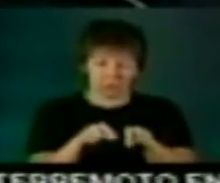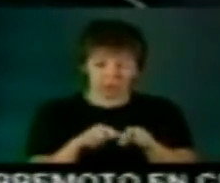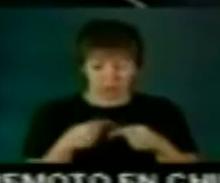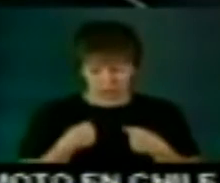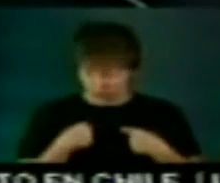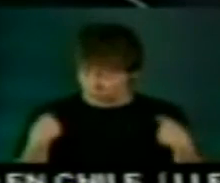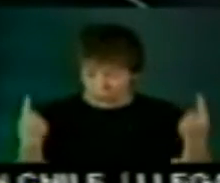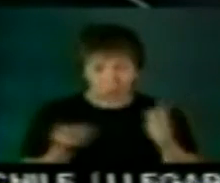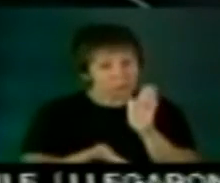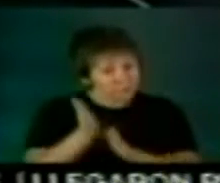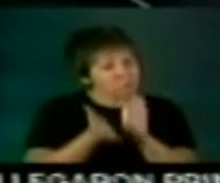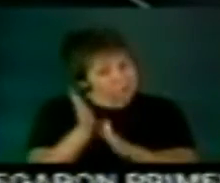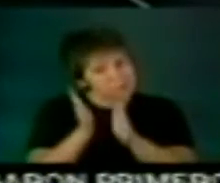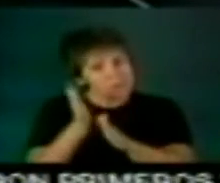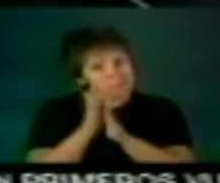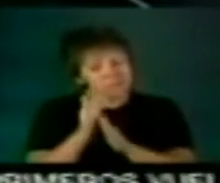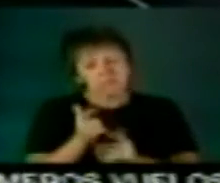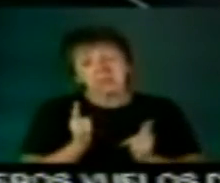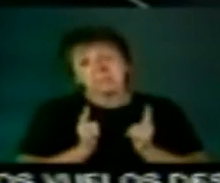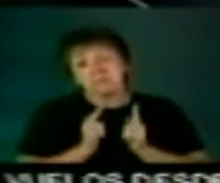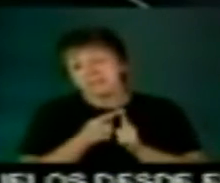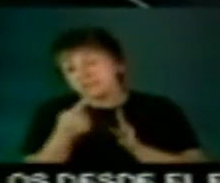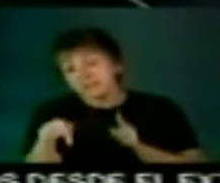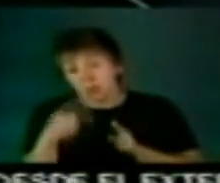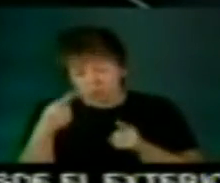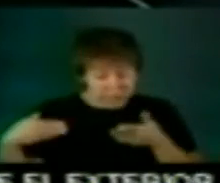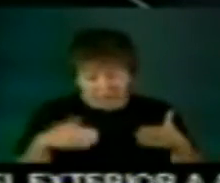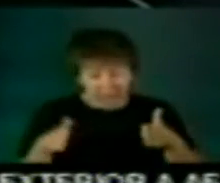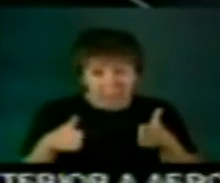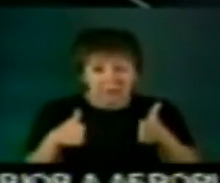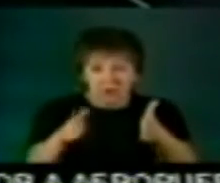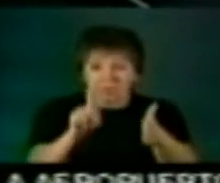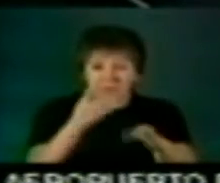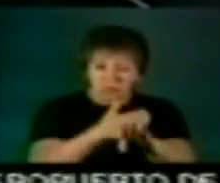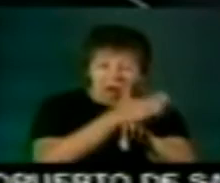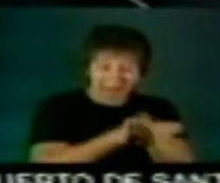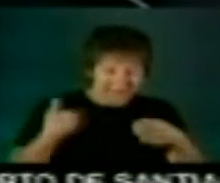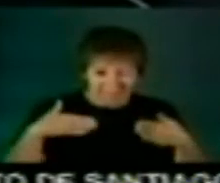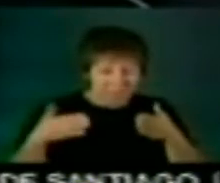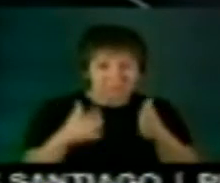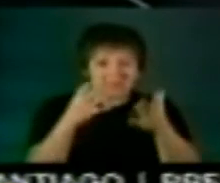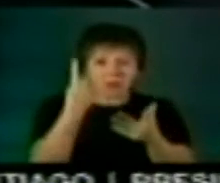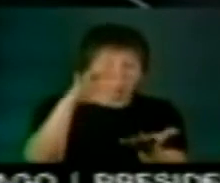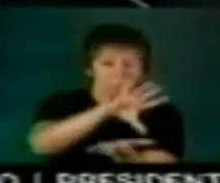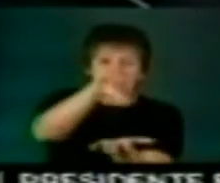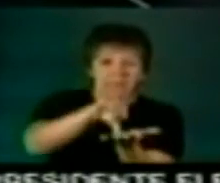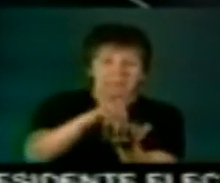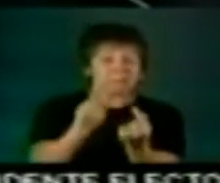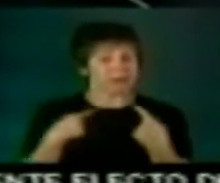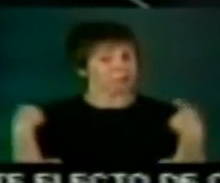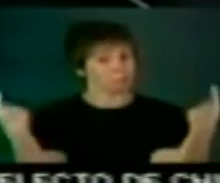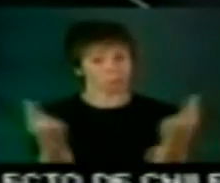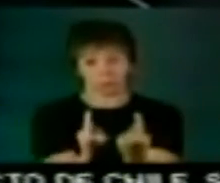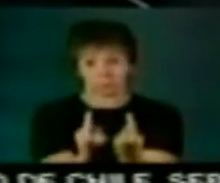Nosotros vamos a seguir en todo lo posible por ese camino, construyendo una patria para todos y